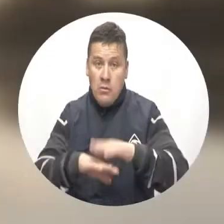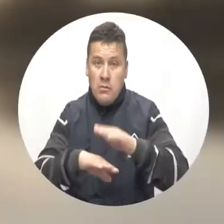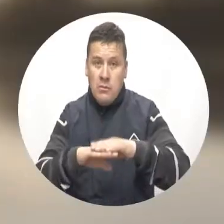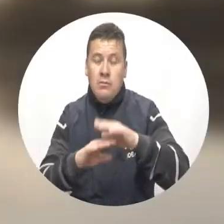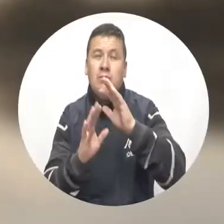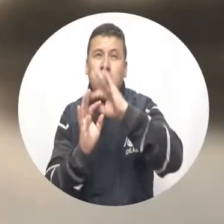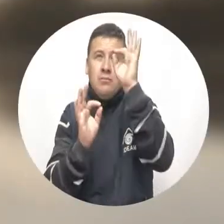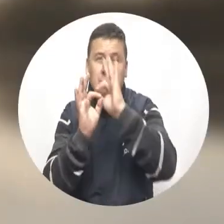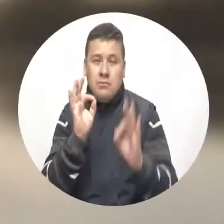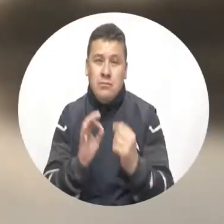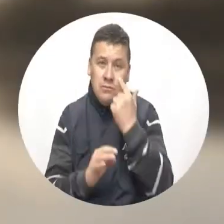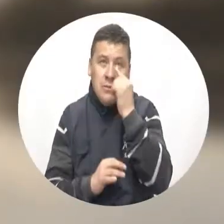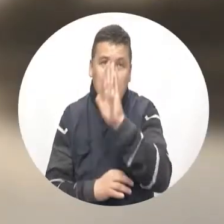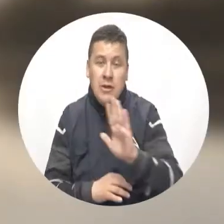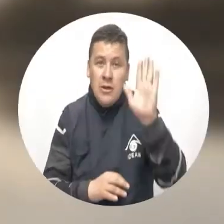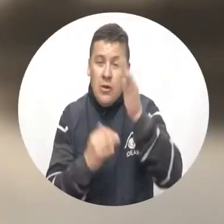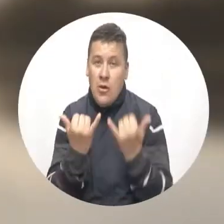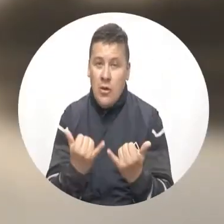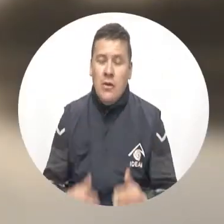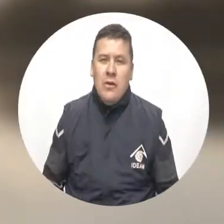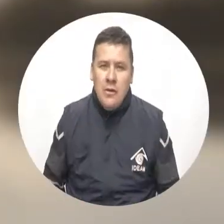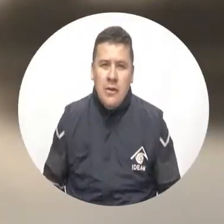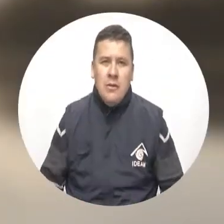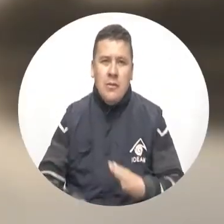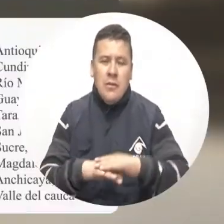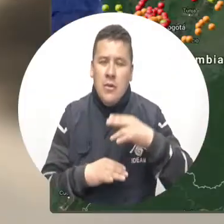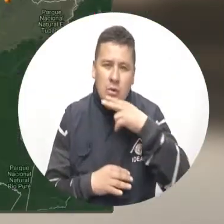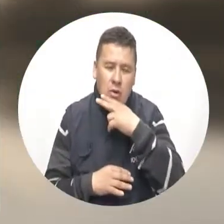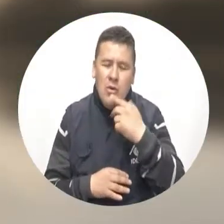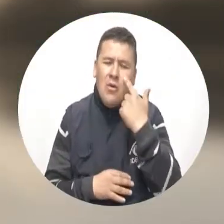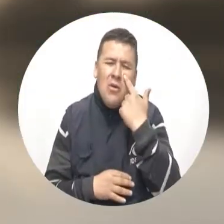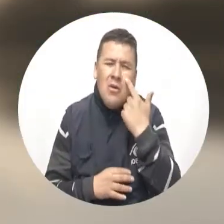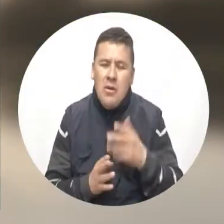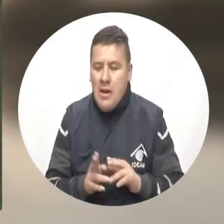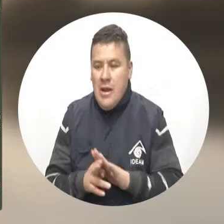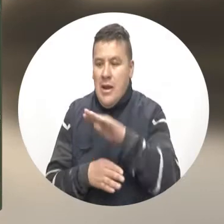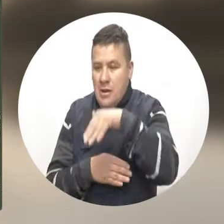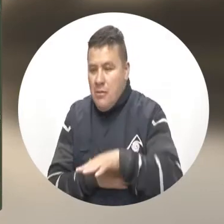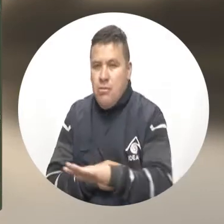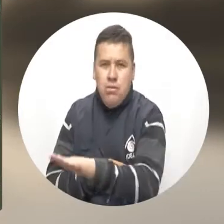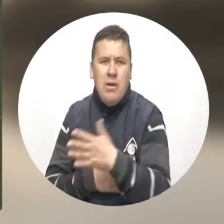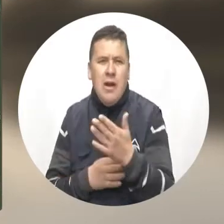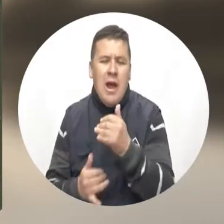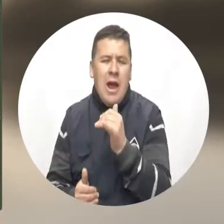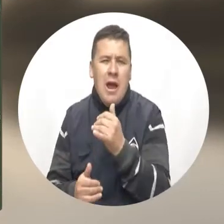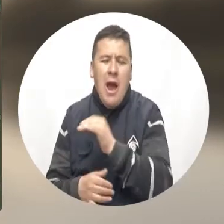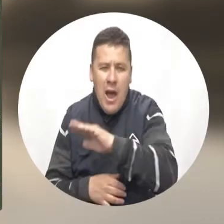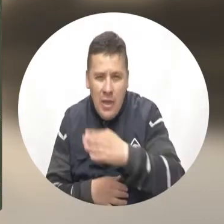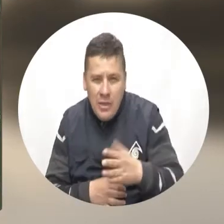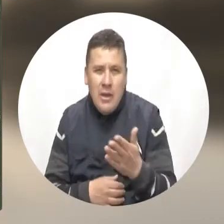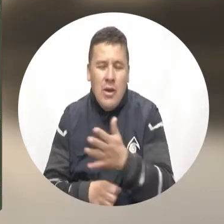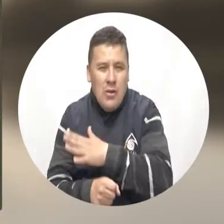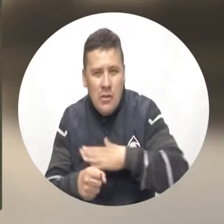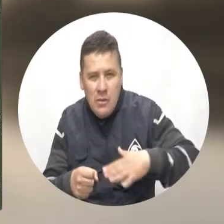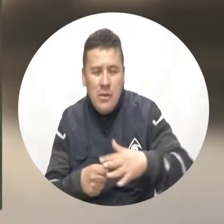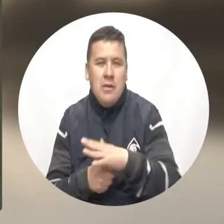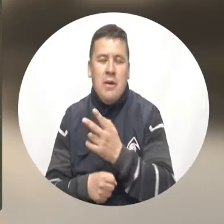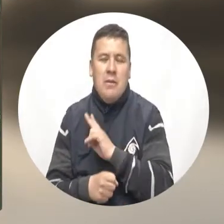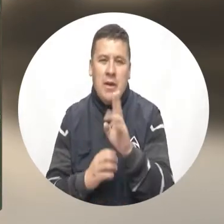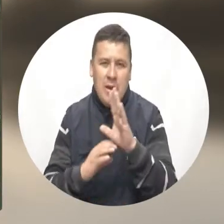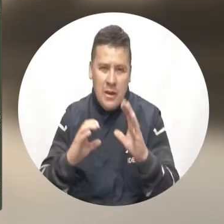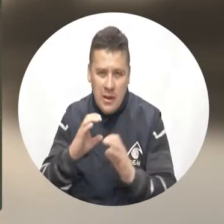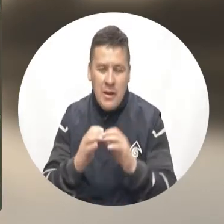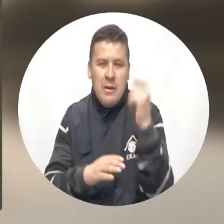las principales alertas a nivel nacional. Alerta roja por desbordamientos en ríos de Antioquia, Cundinamarca, Valle